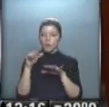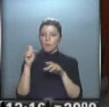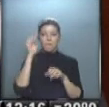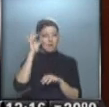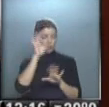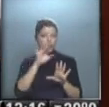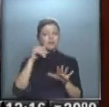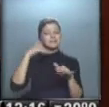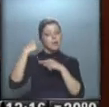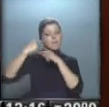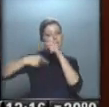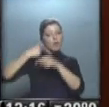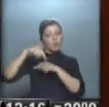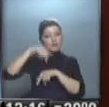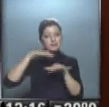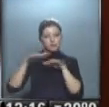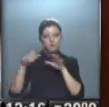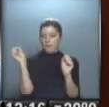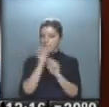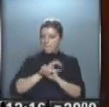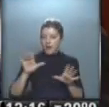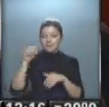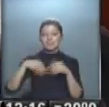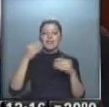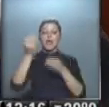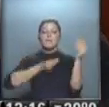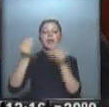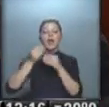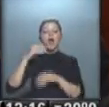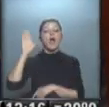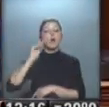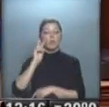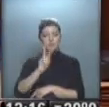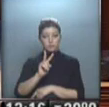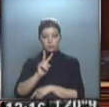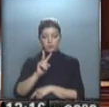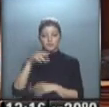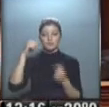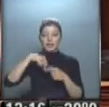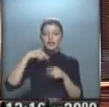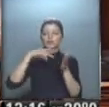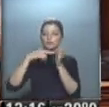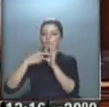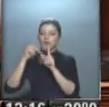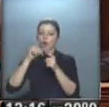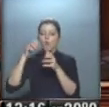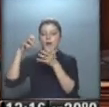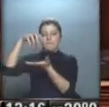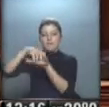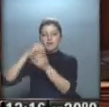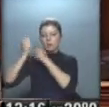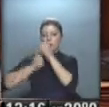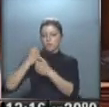no solamente se estaría manteniendo esta situación de gravedad en el mercado de la comunicación audiovisual, que implica tendencias monopólicas,